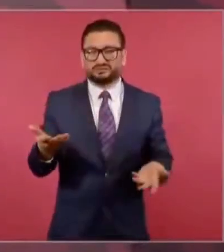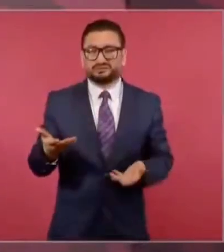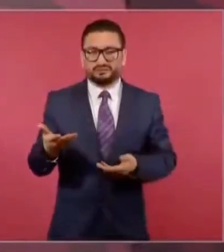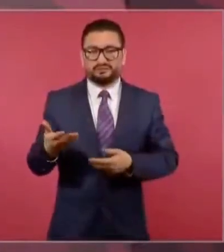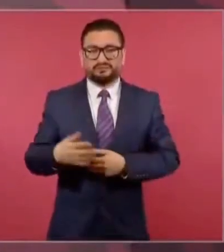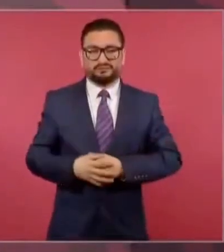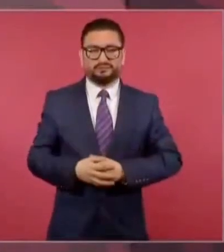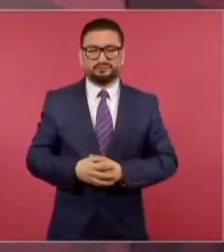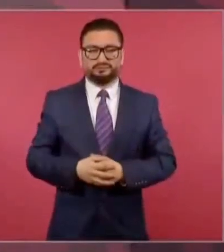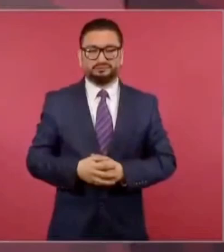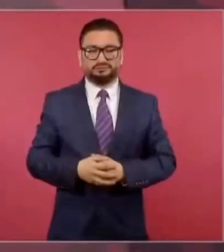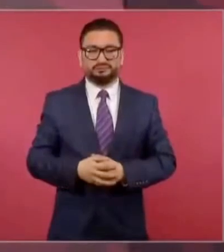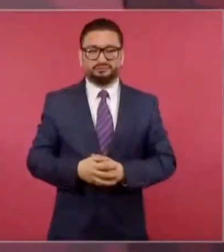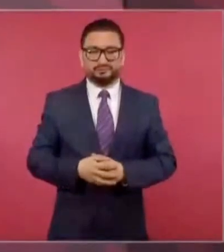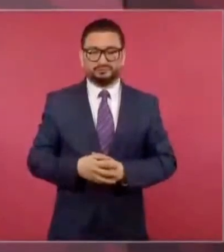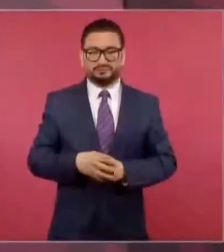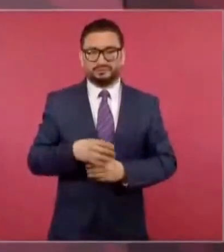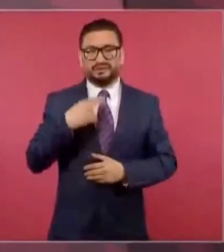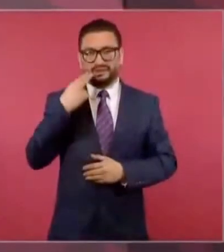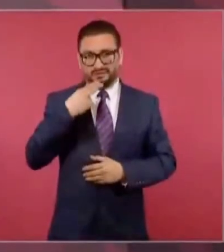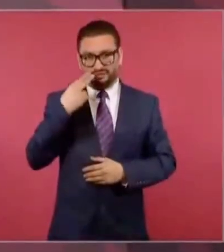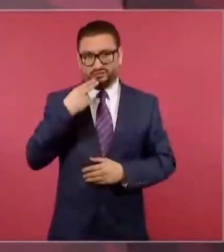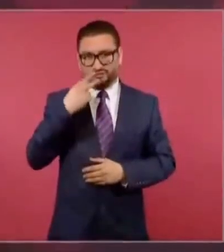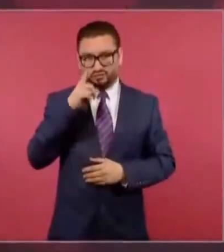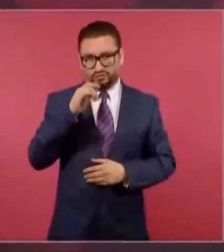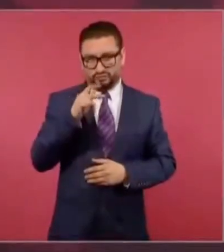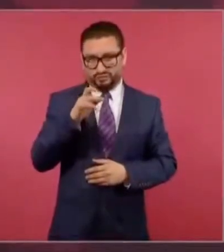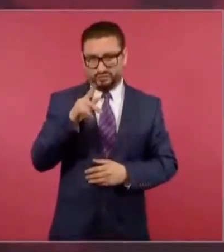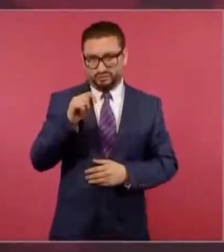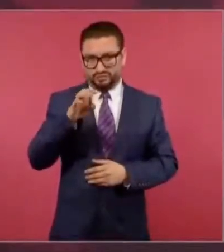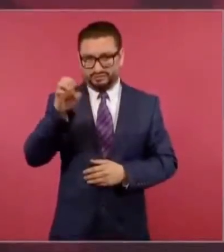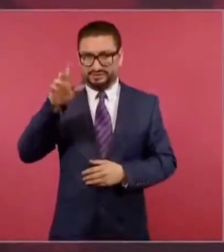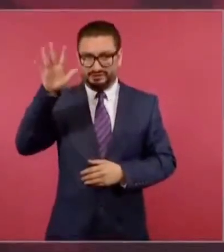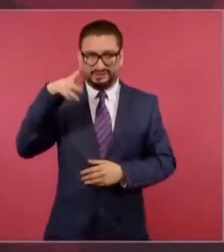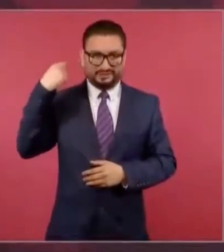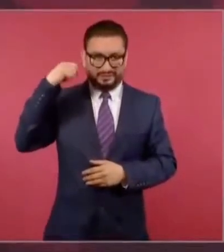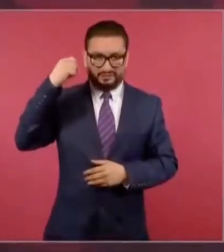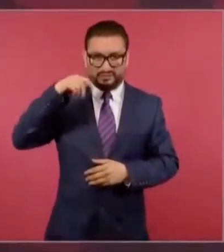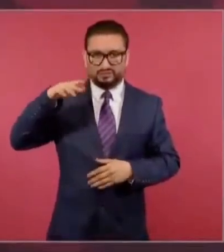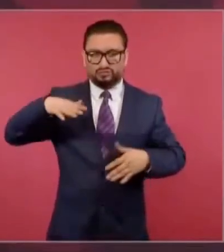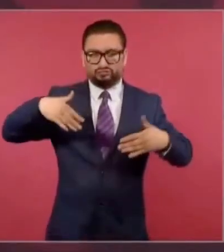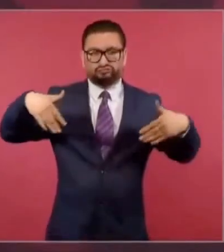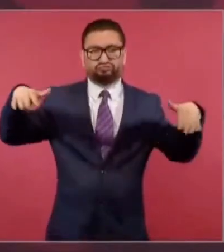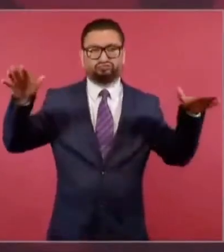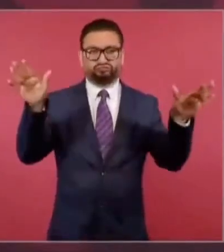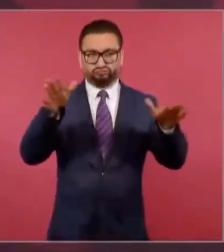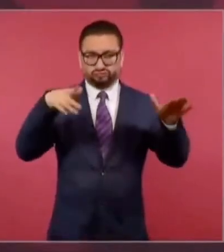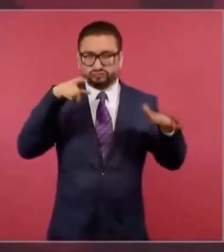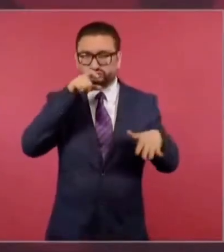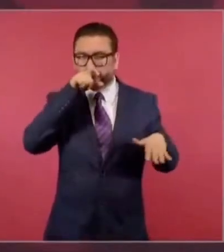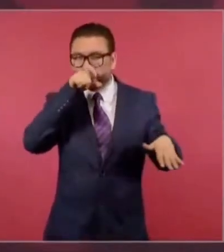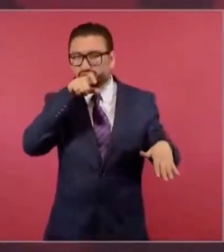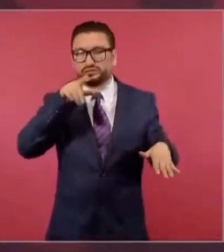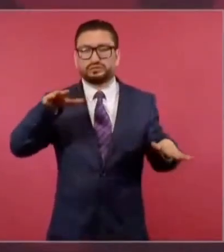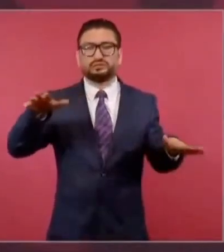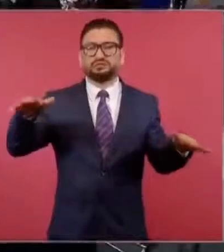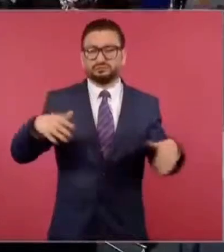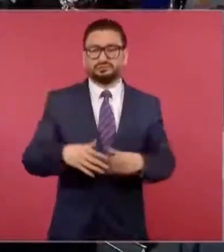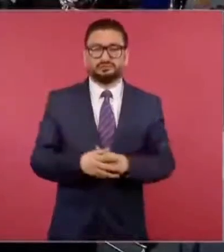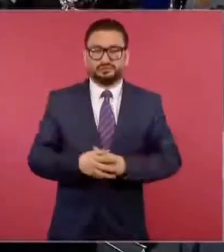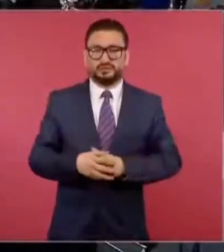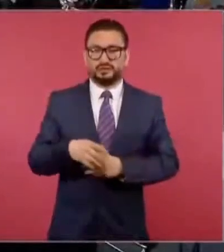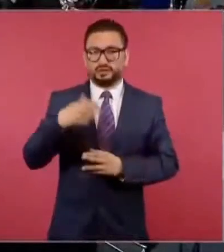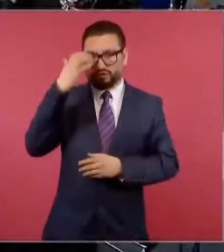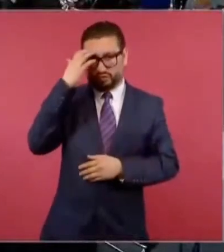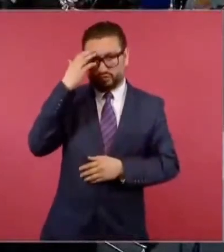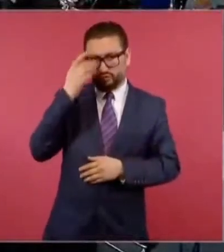que es náhuatl, en Tabasco se conoce